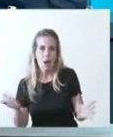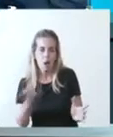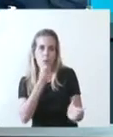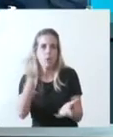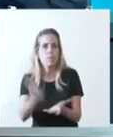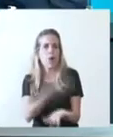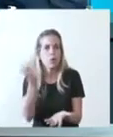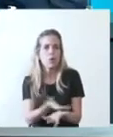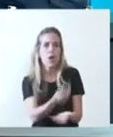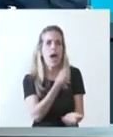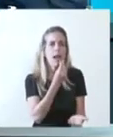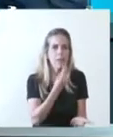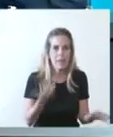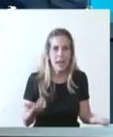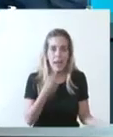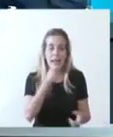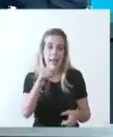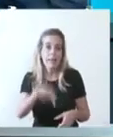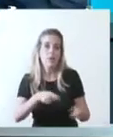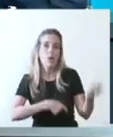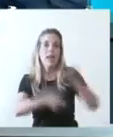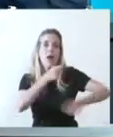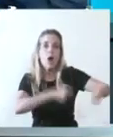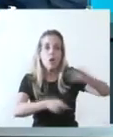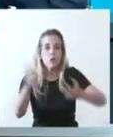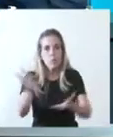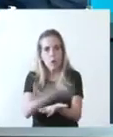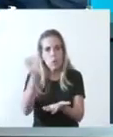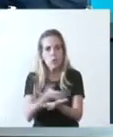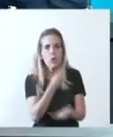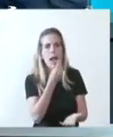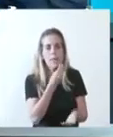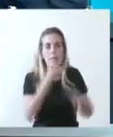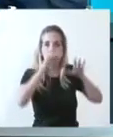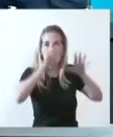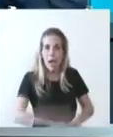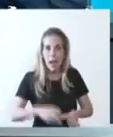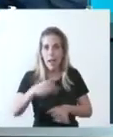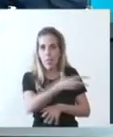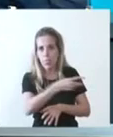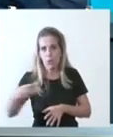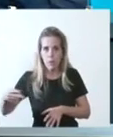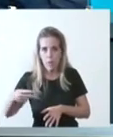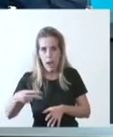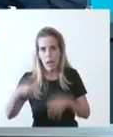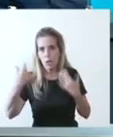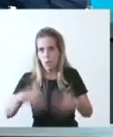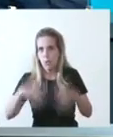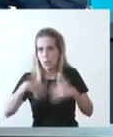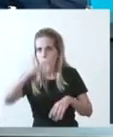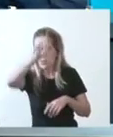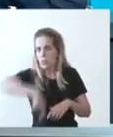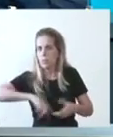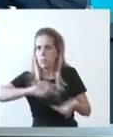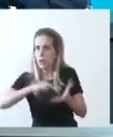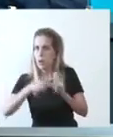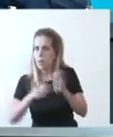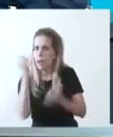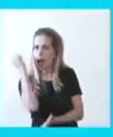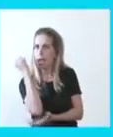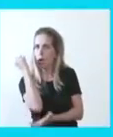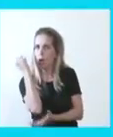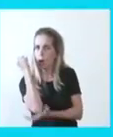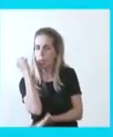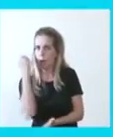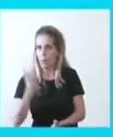alimentaria. Si yo paro durante 14 días la producción de alimentos, bueno, voy a generar un enorme conflicto en la Argentina. Por eso,